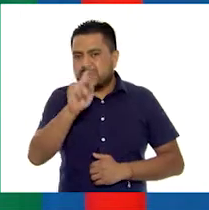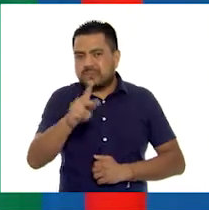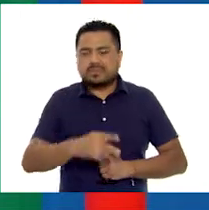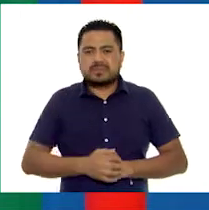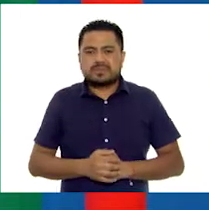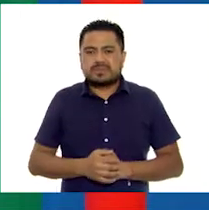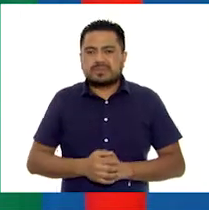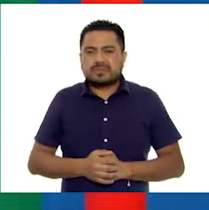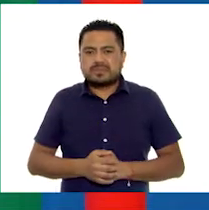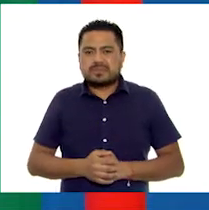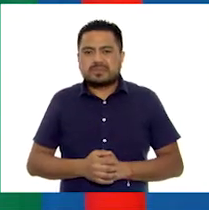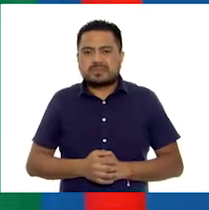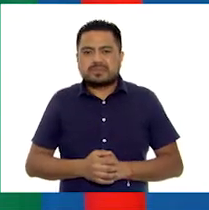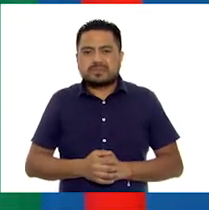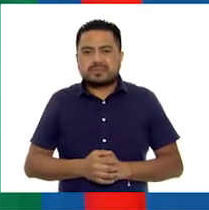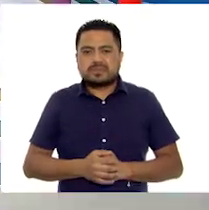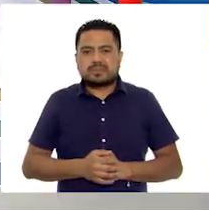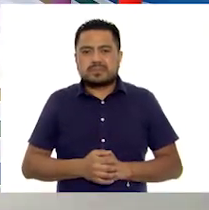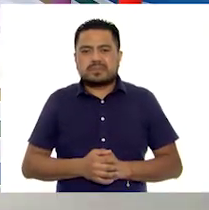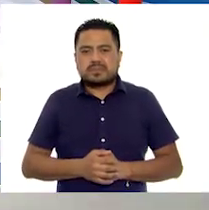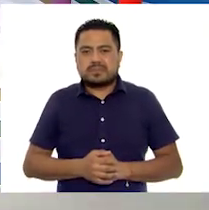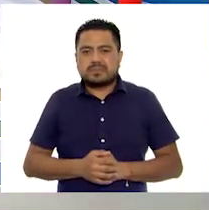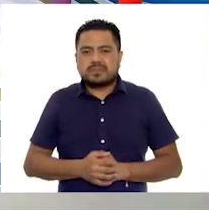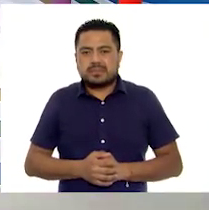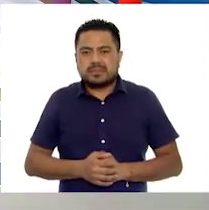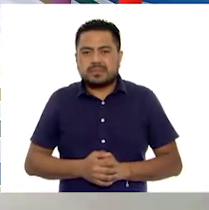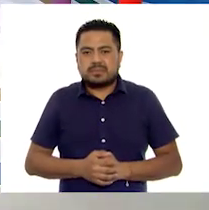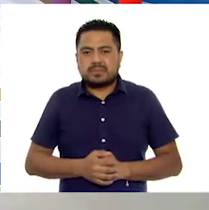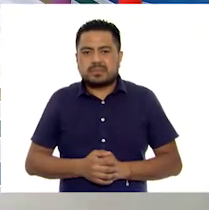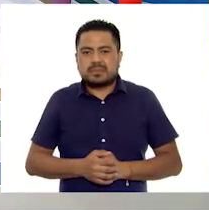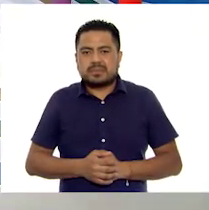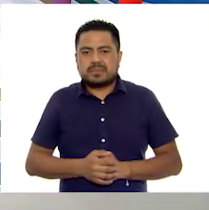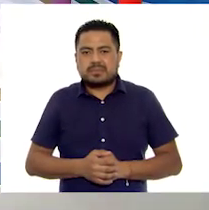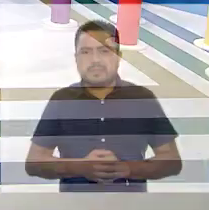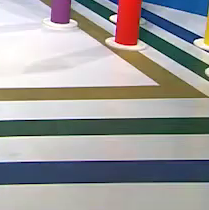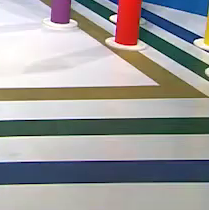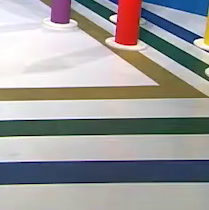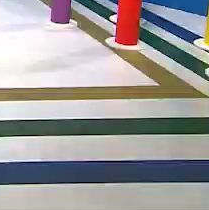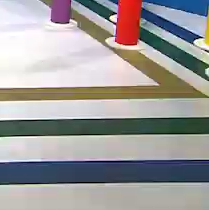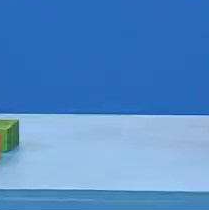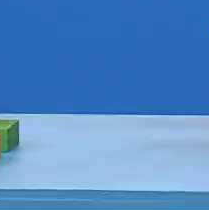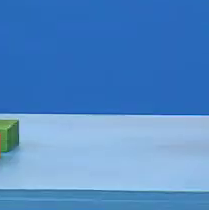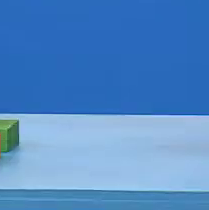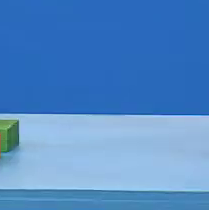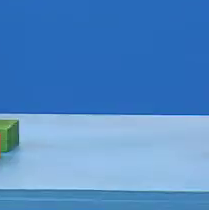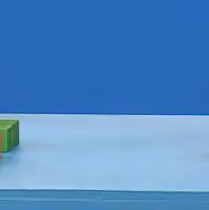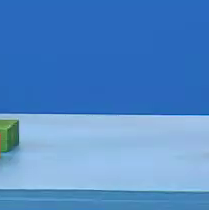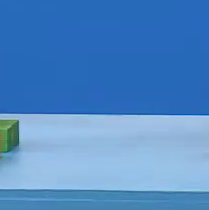2 super y pongo 2 va primero